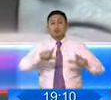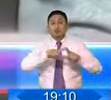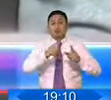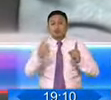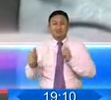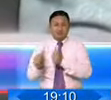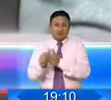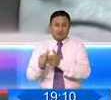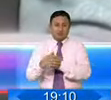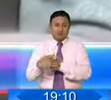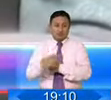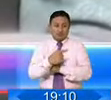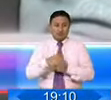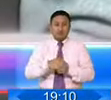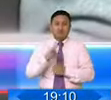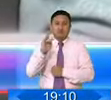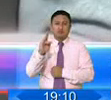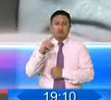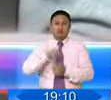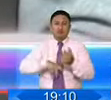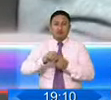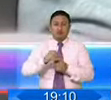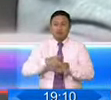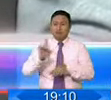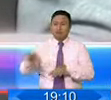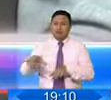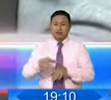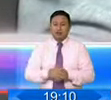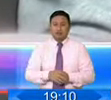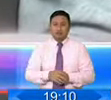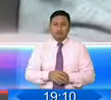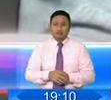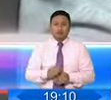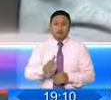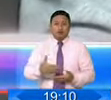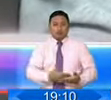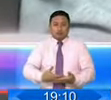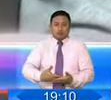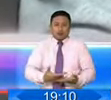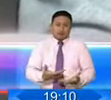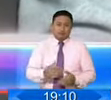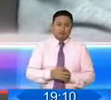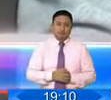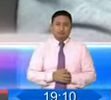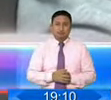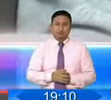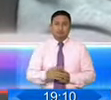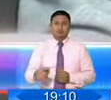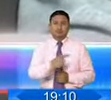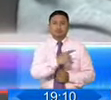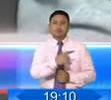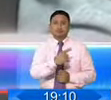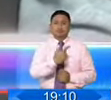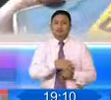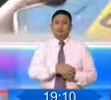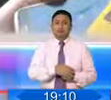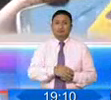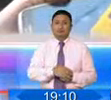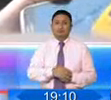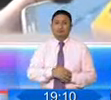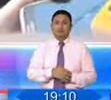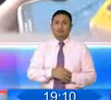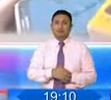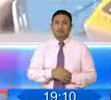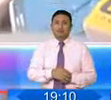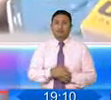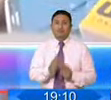también deja a su esposa, a sus hijos, tiernos de edades, que está todavía allá en el hogar. Al